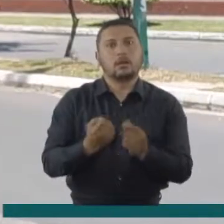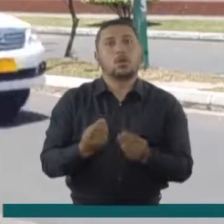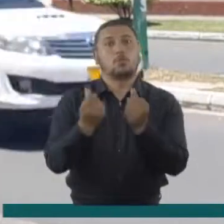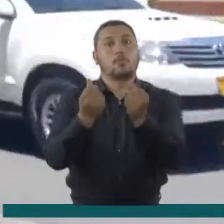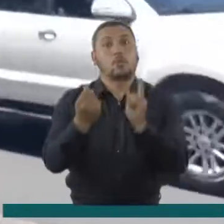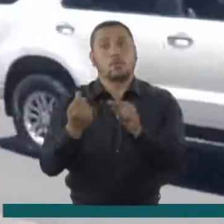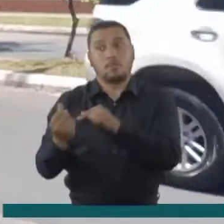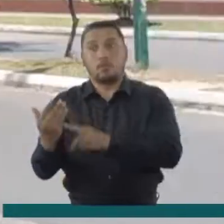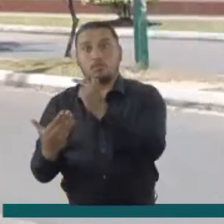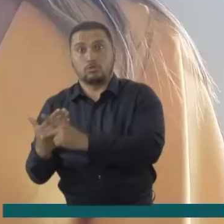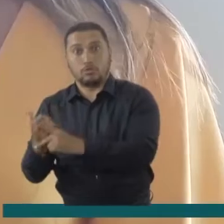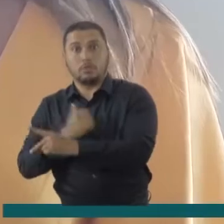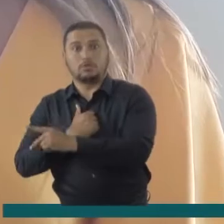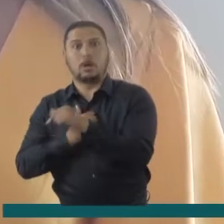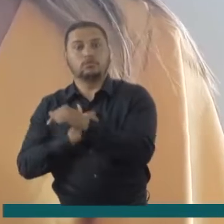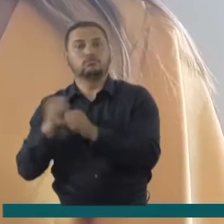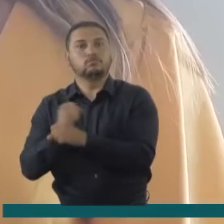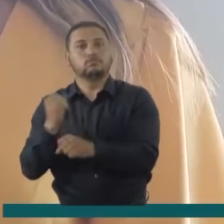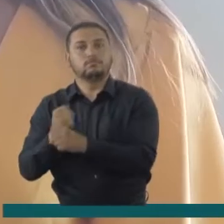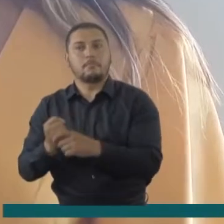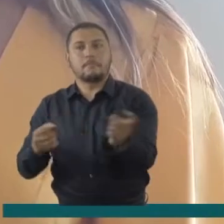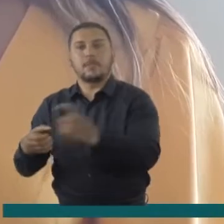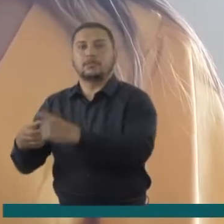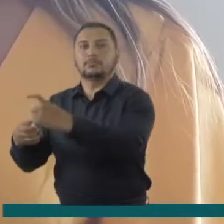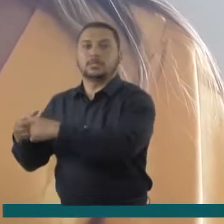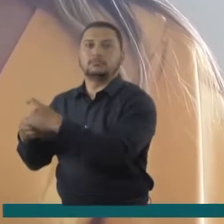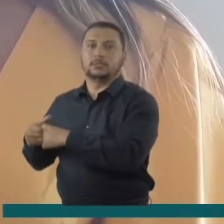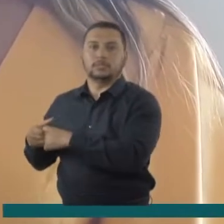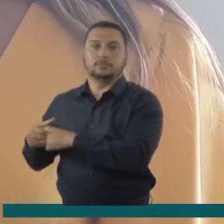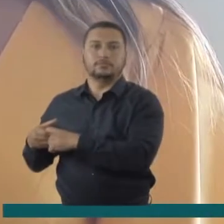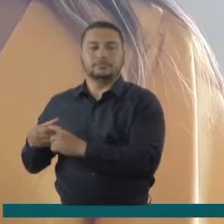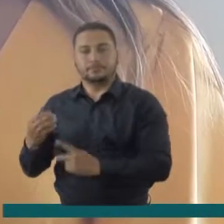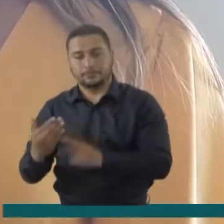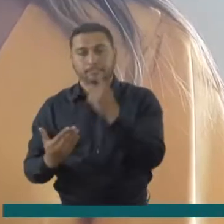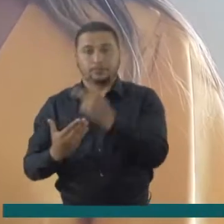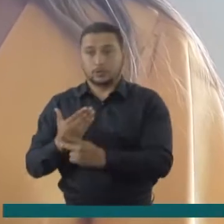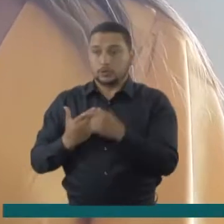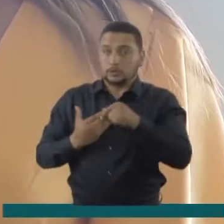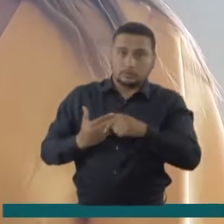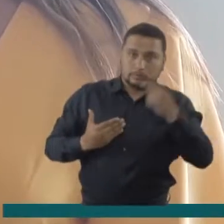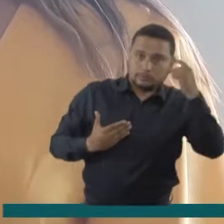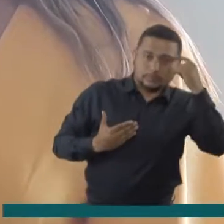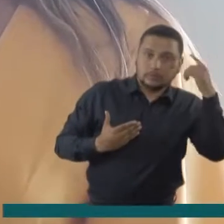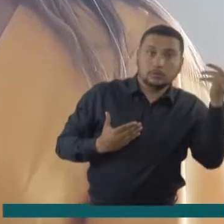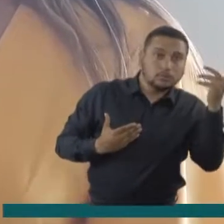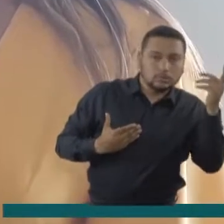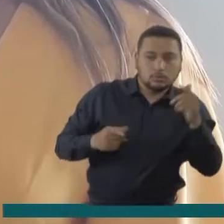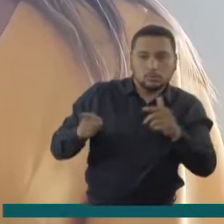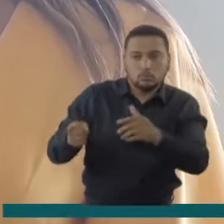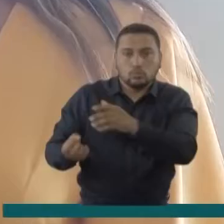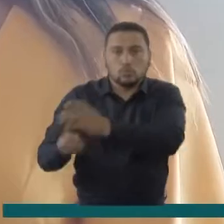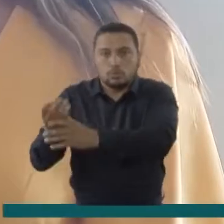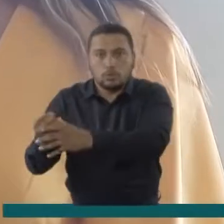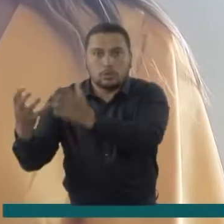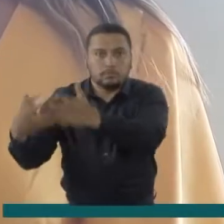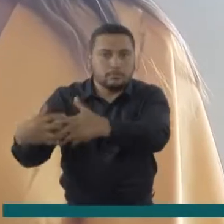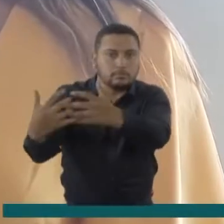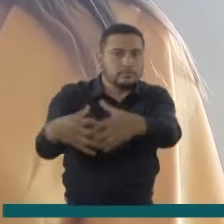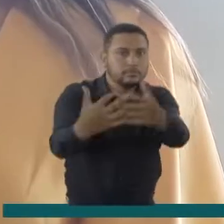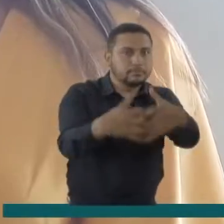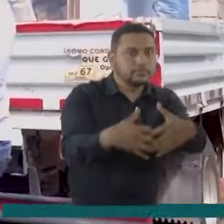emprendimientos generan empleos. Un proyecto de unidades productivas dirigido a mujeres en estado